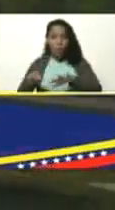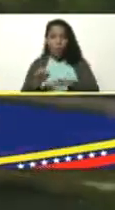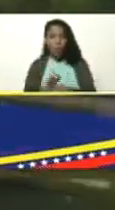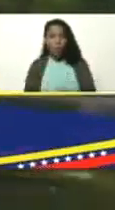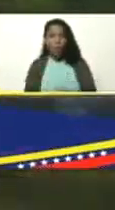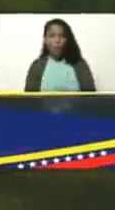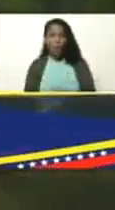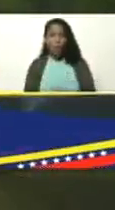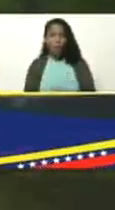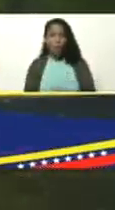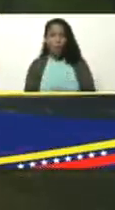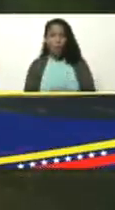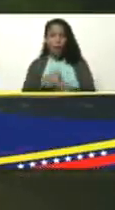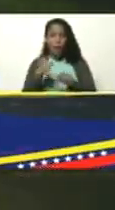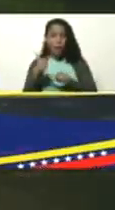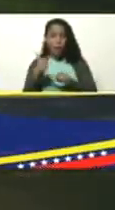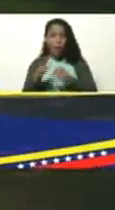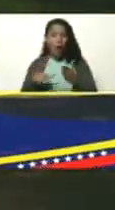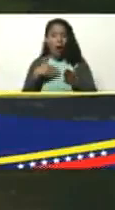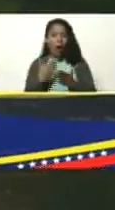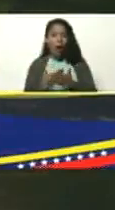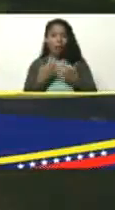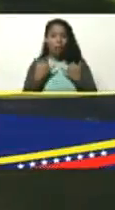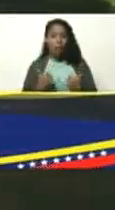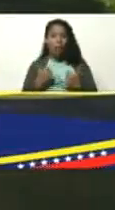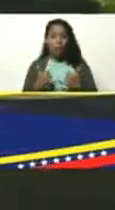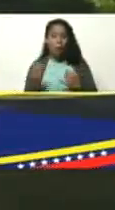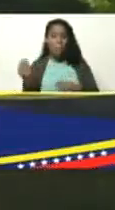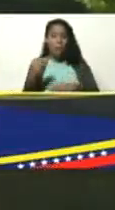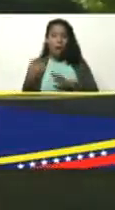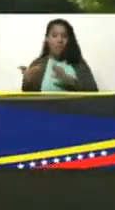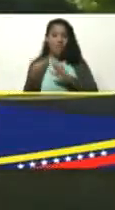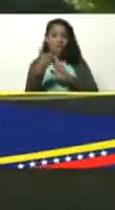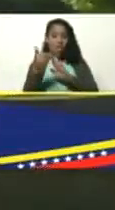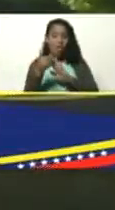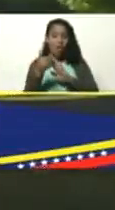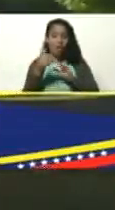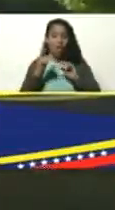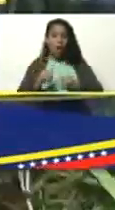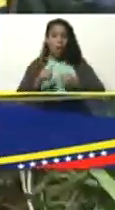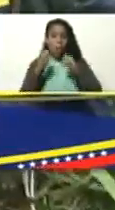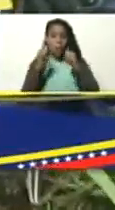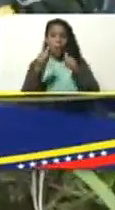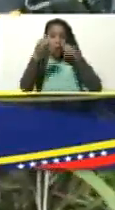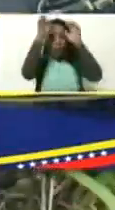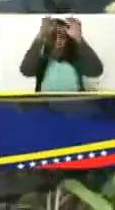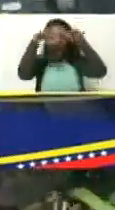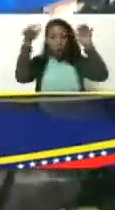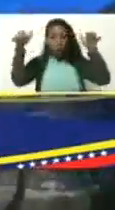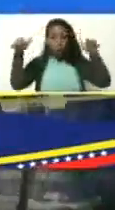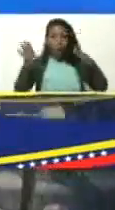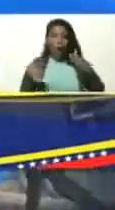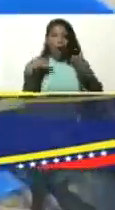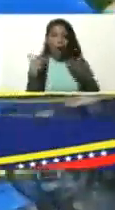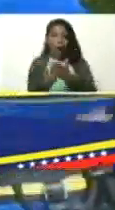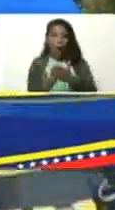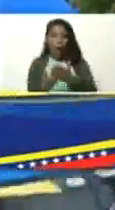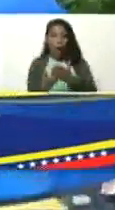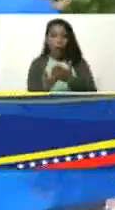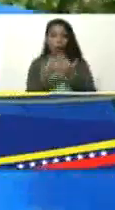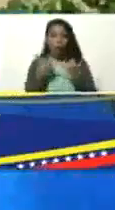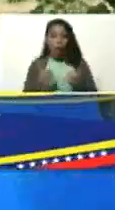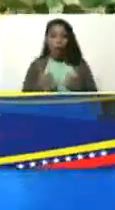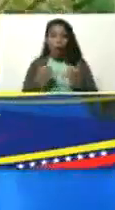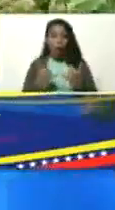de Lora, que ha sido hasta ahora el municipio más afectado desde que comenzaron las lluvias, desde abril hasta ahora, ha